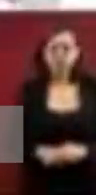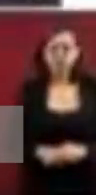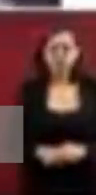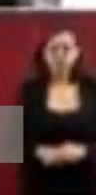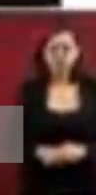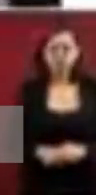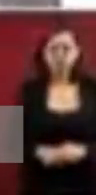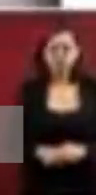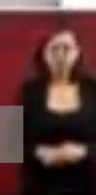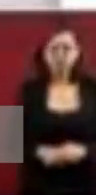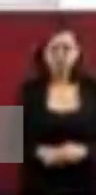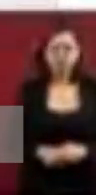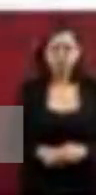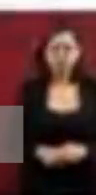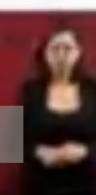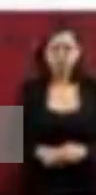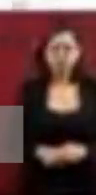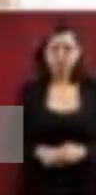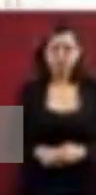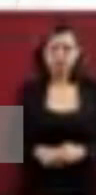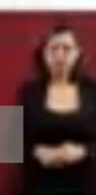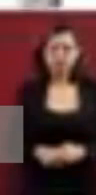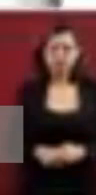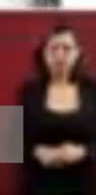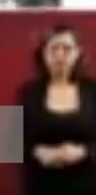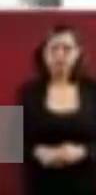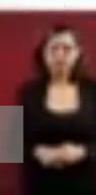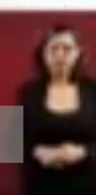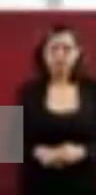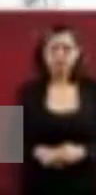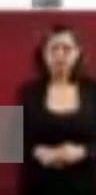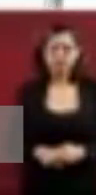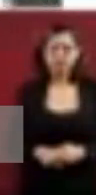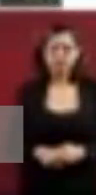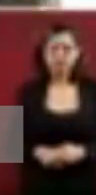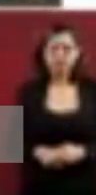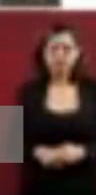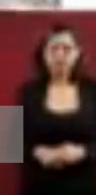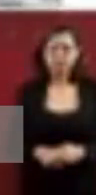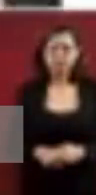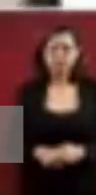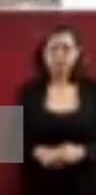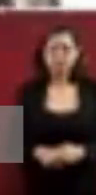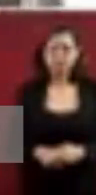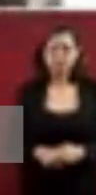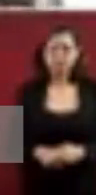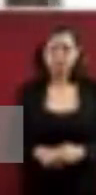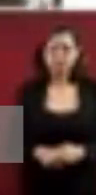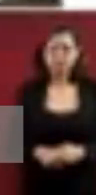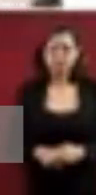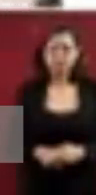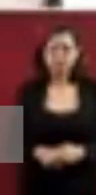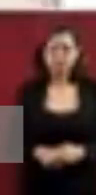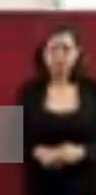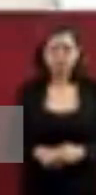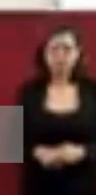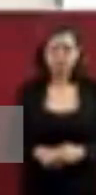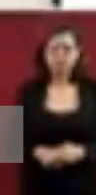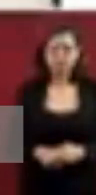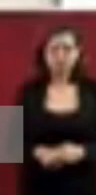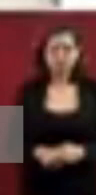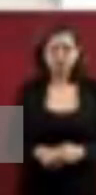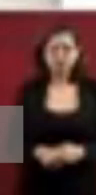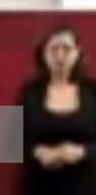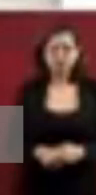a una audiencia de detención y se le ordenó permanecer detenido sin derecho a fianza también enfrenta otro juicio en la corte del distrito